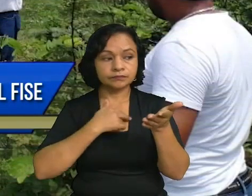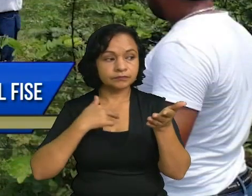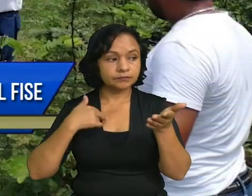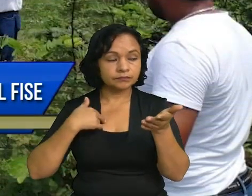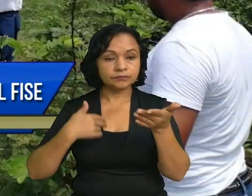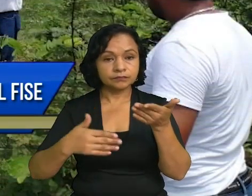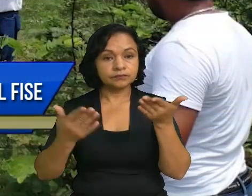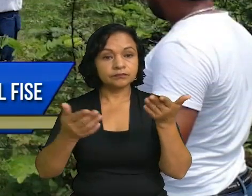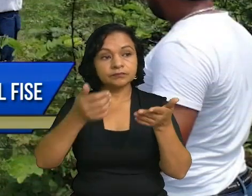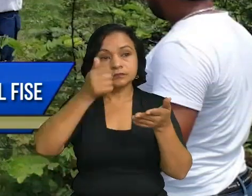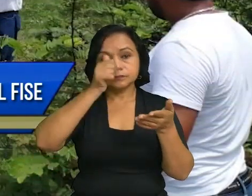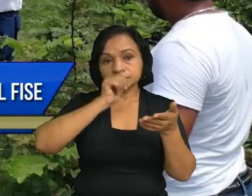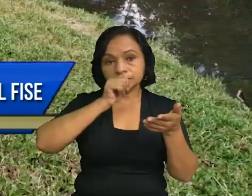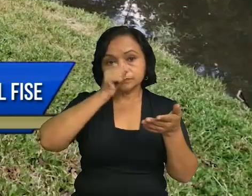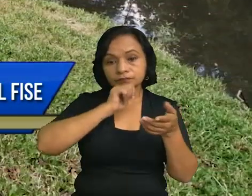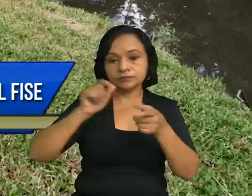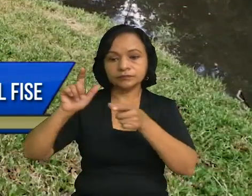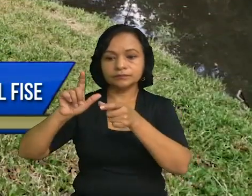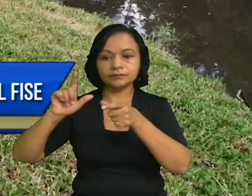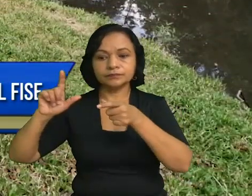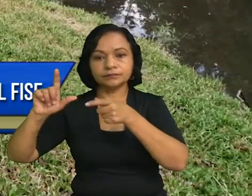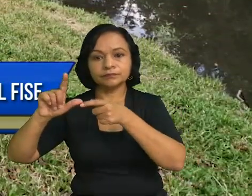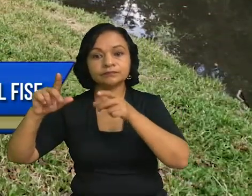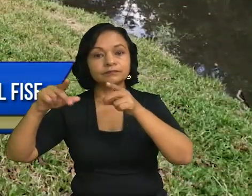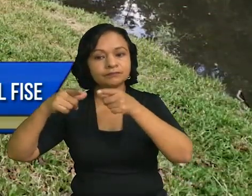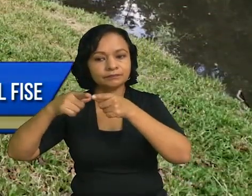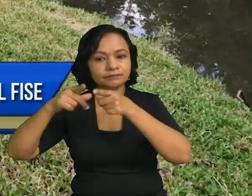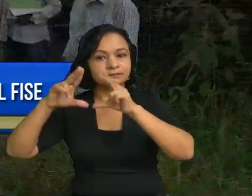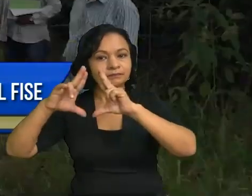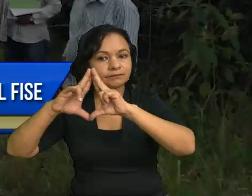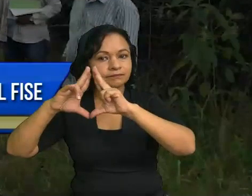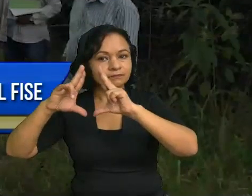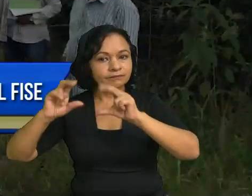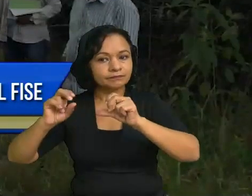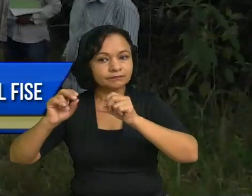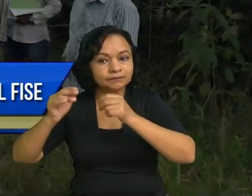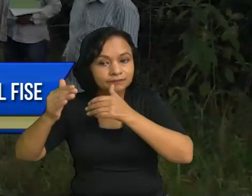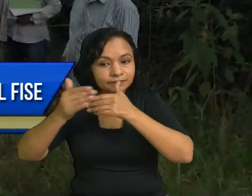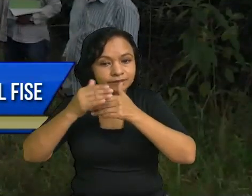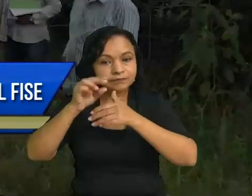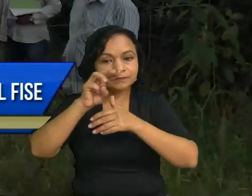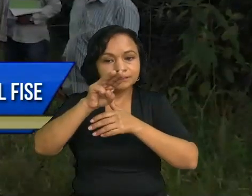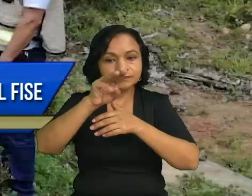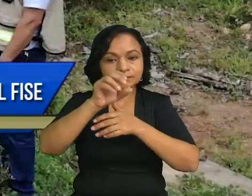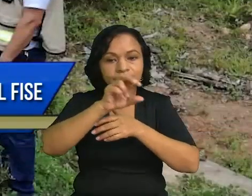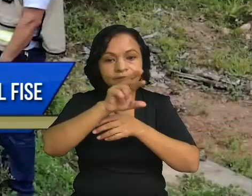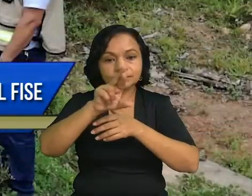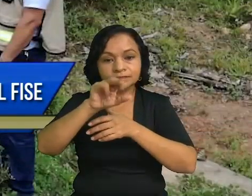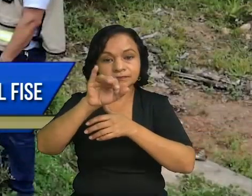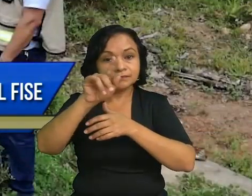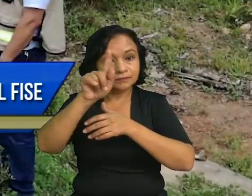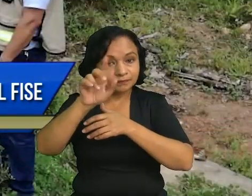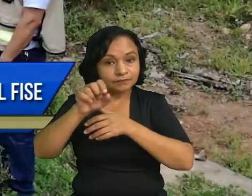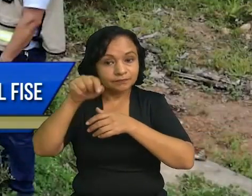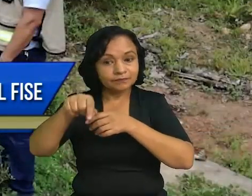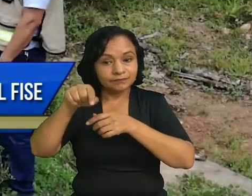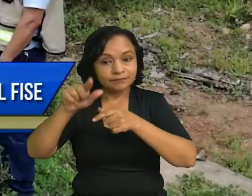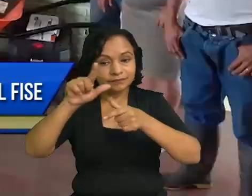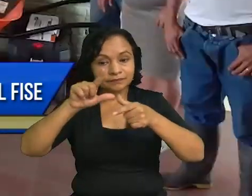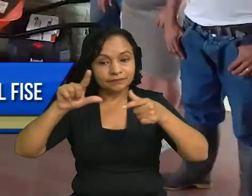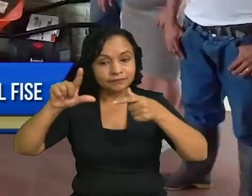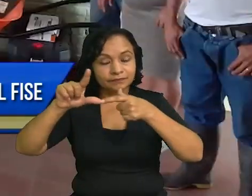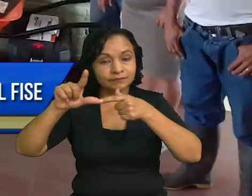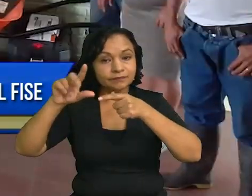agua va a ser el lago de nicaragua porque está al lado de morritos es decir allí en gordito identificamos estas estas